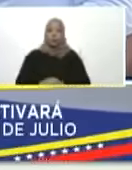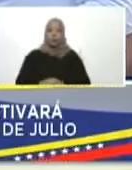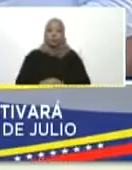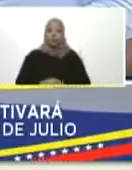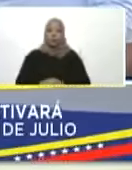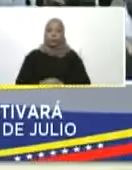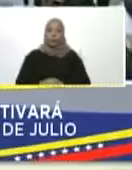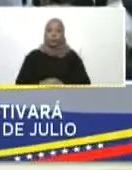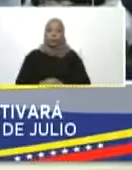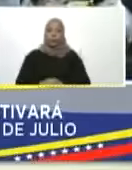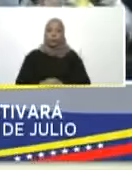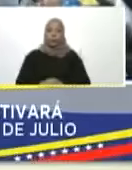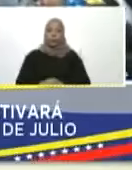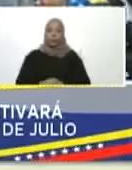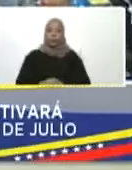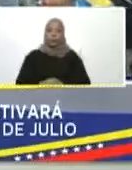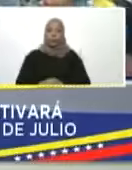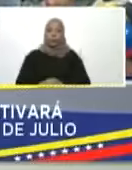Delcy.